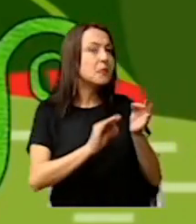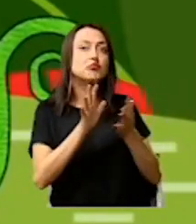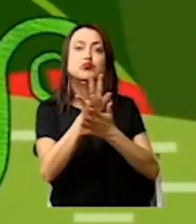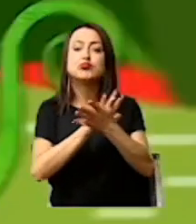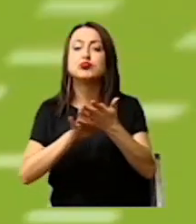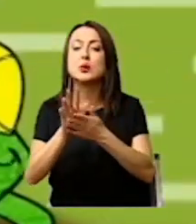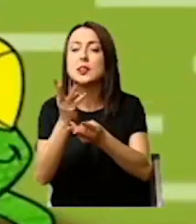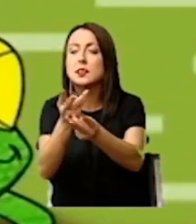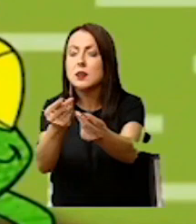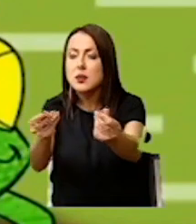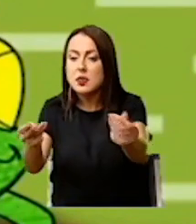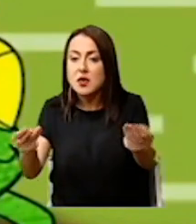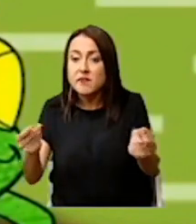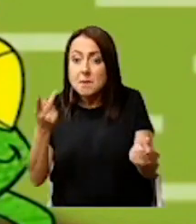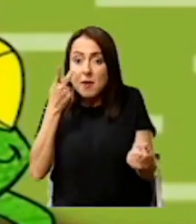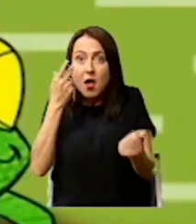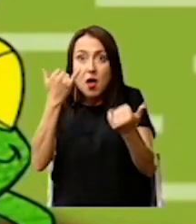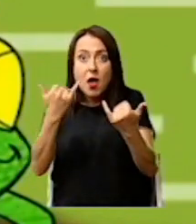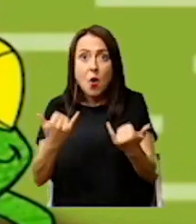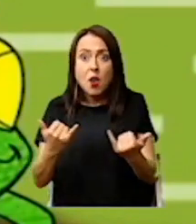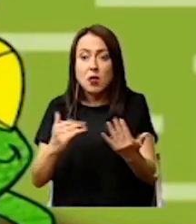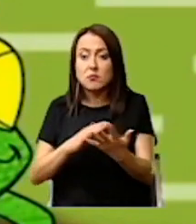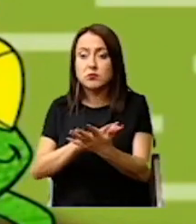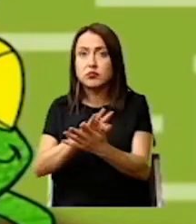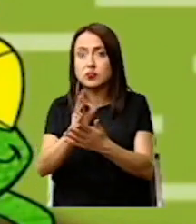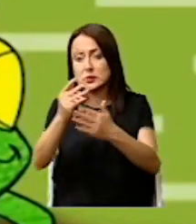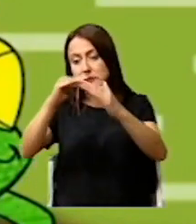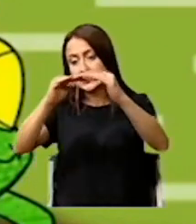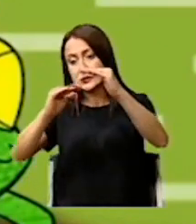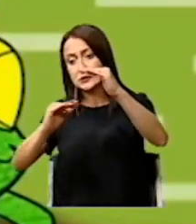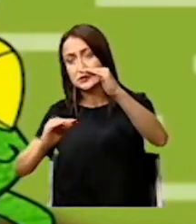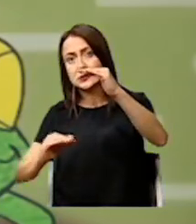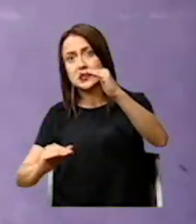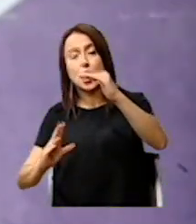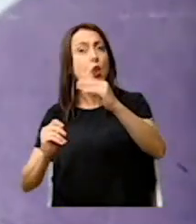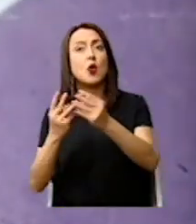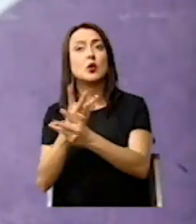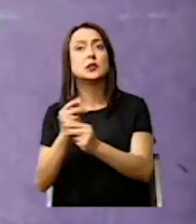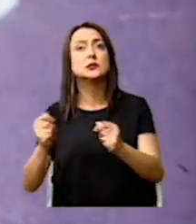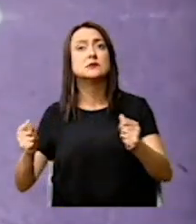la tierra. Y como ves, parte de ella se fue al fondo. No se disolvió.